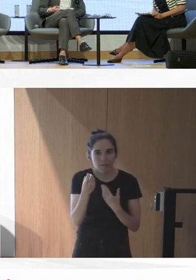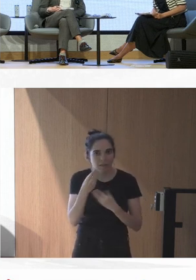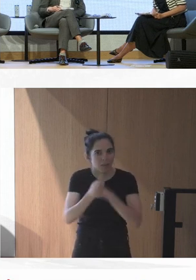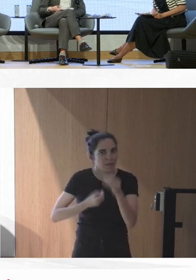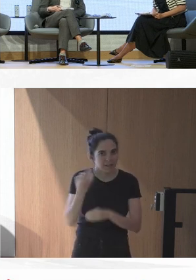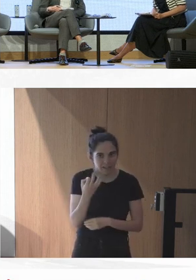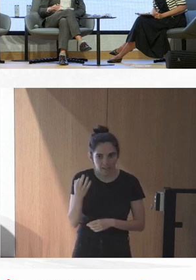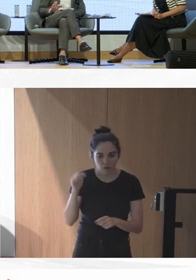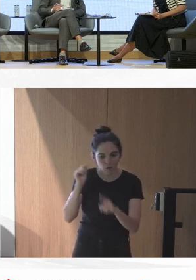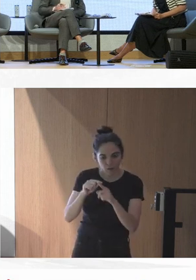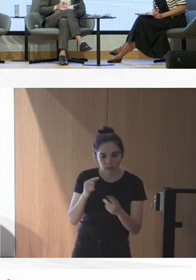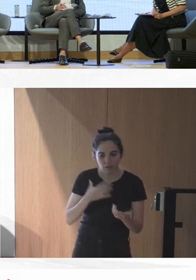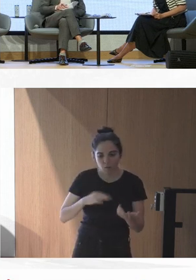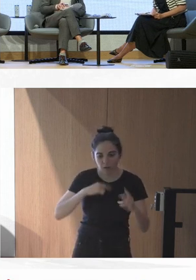para llevar a cabo una reforma?